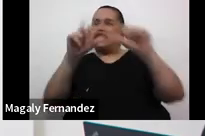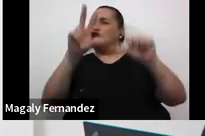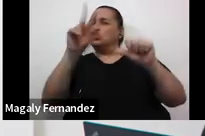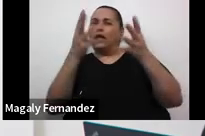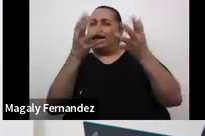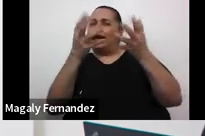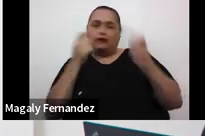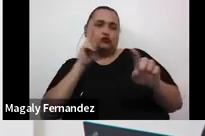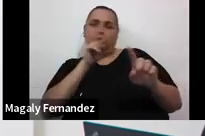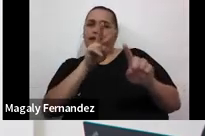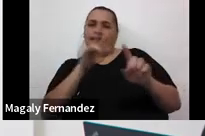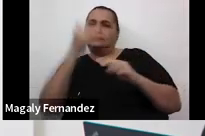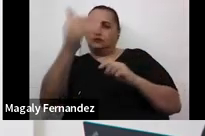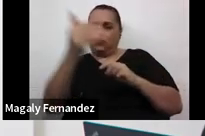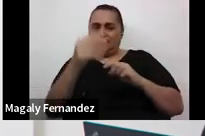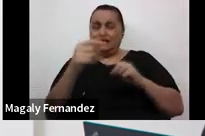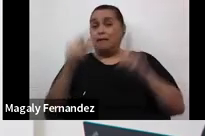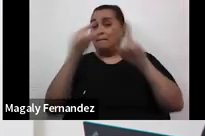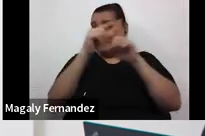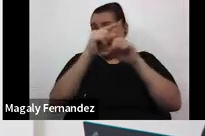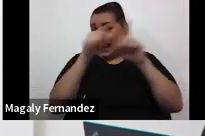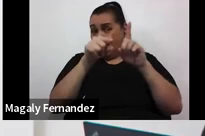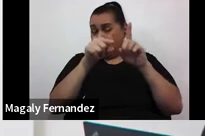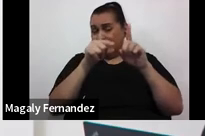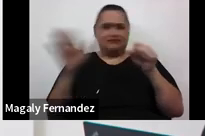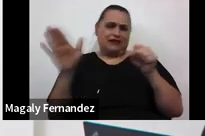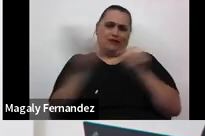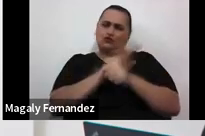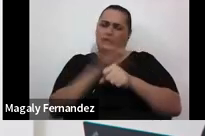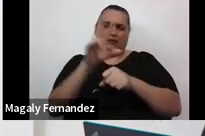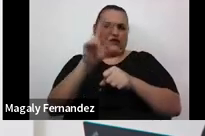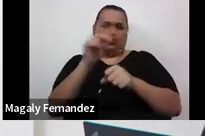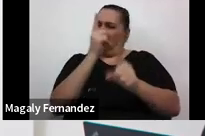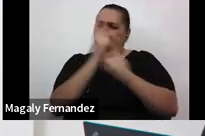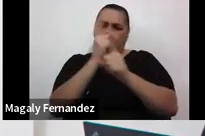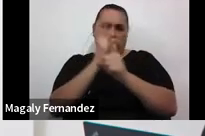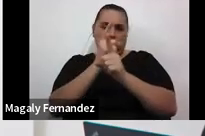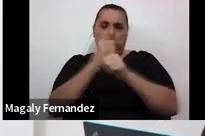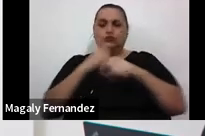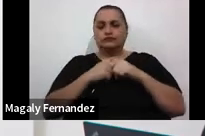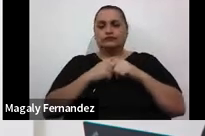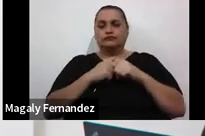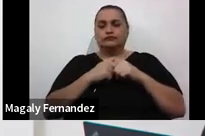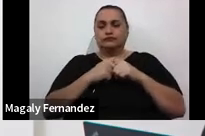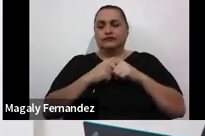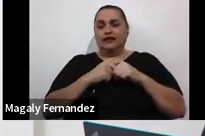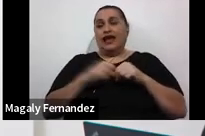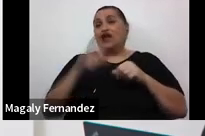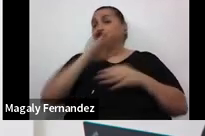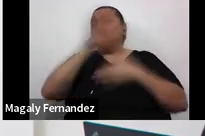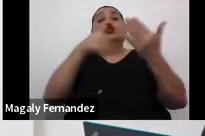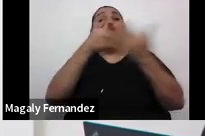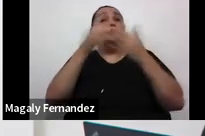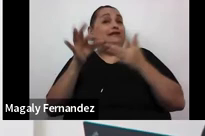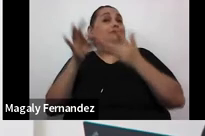entrar Este término está precisamente inadecuado porque Bueno hasta Barney dice que todos somos especiales